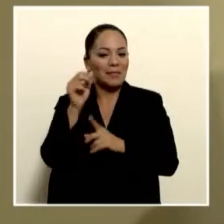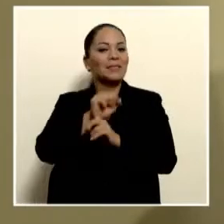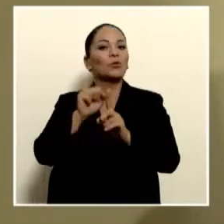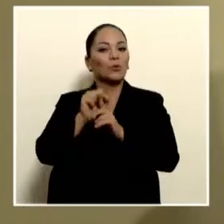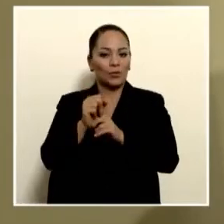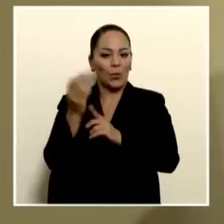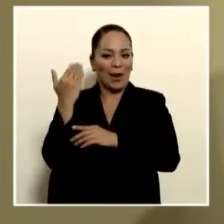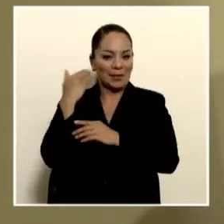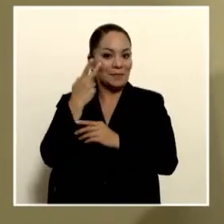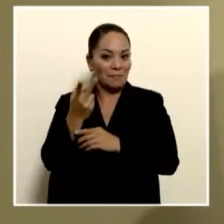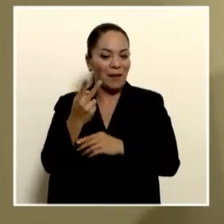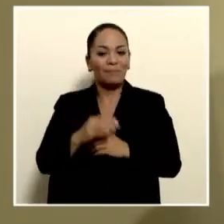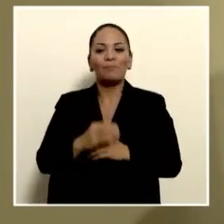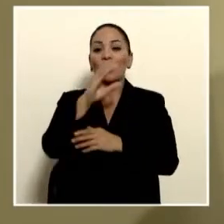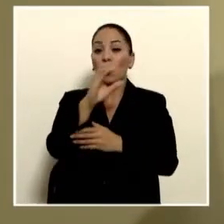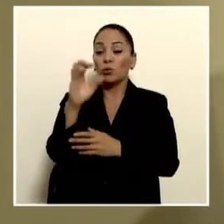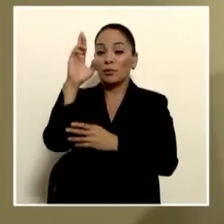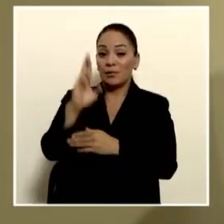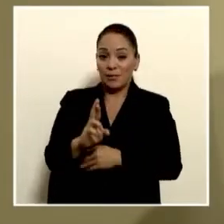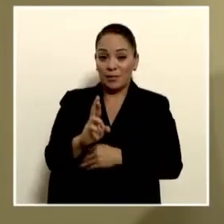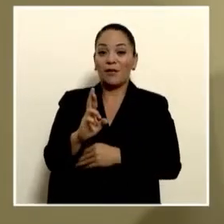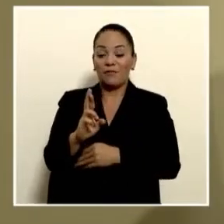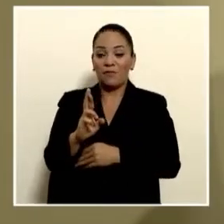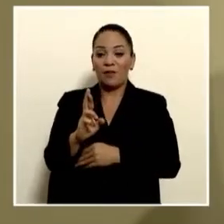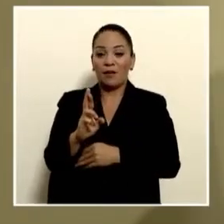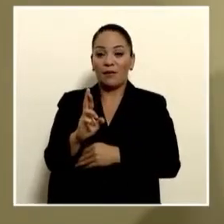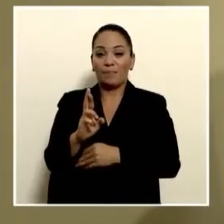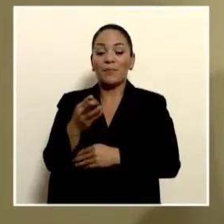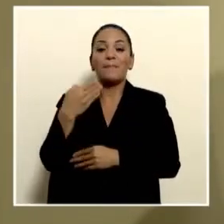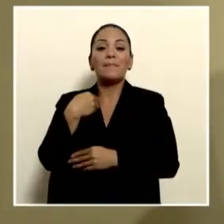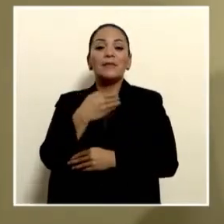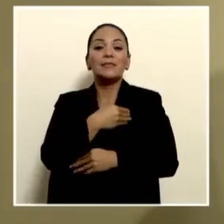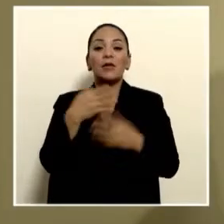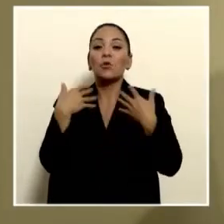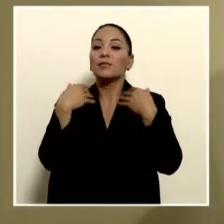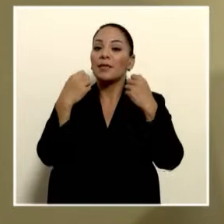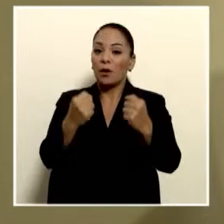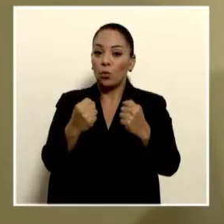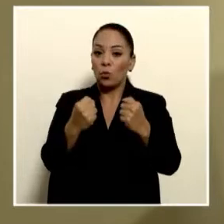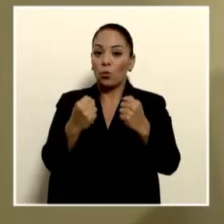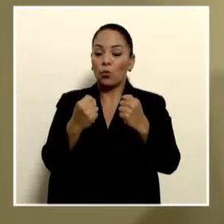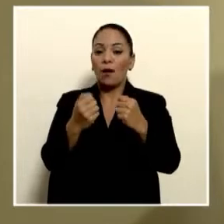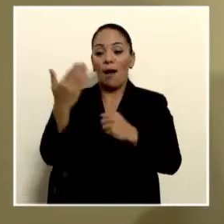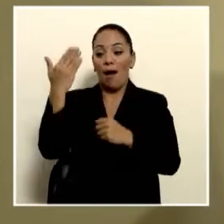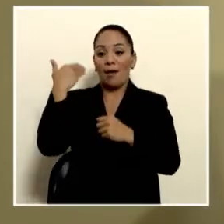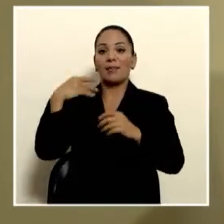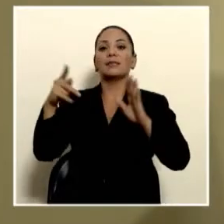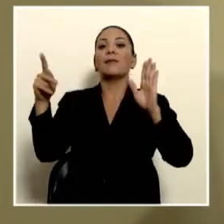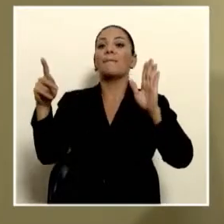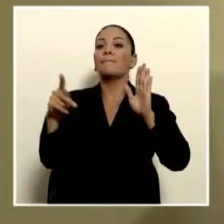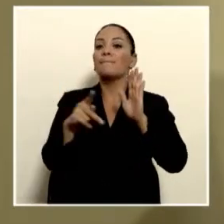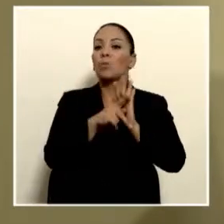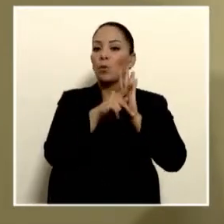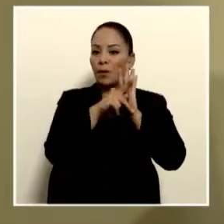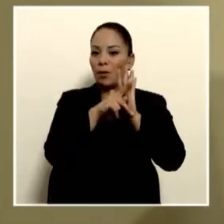aquí, que en Costa Rica el Ministerio de Salud había prohibido